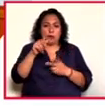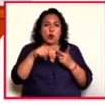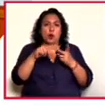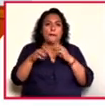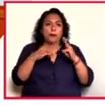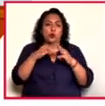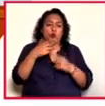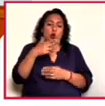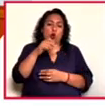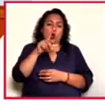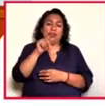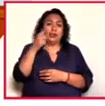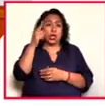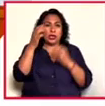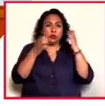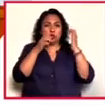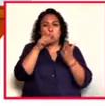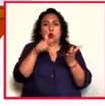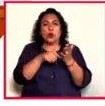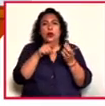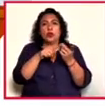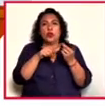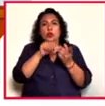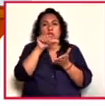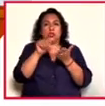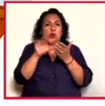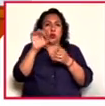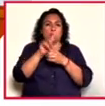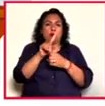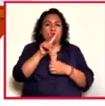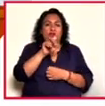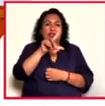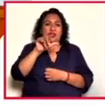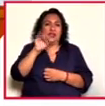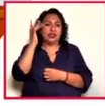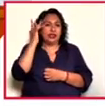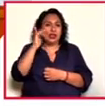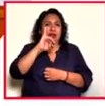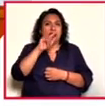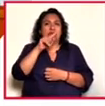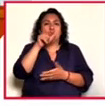en el Centro Cultural y Comercial Villa San Jacinto en la colonia San Ángel.